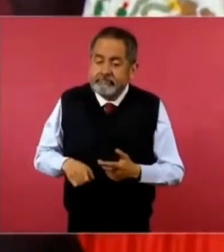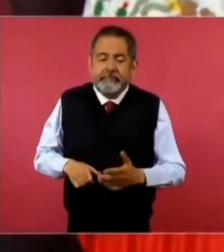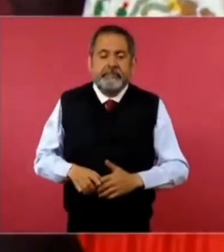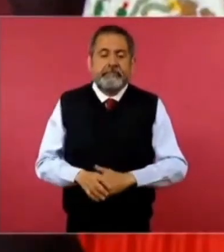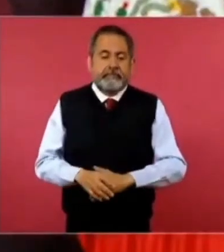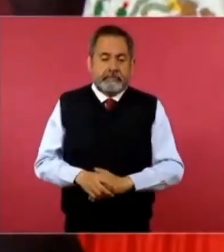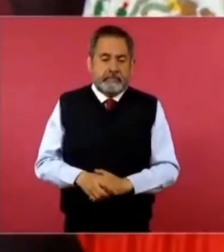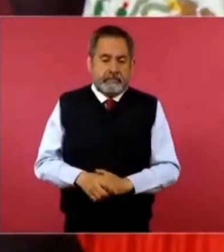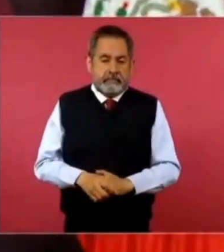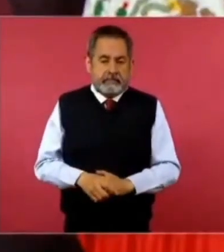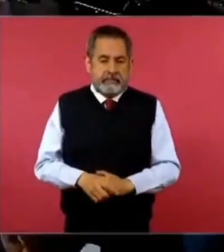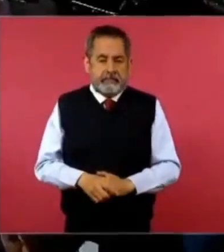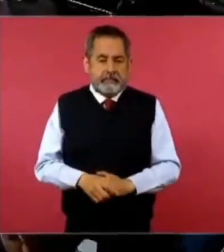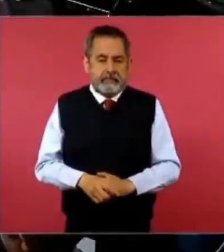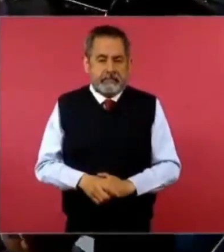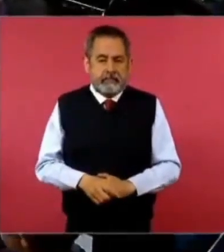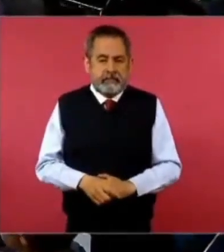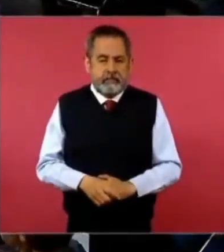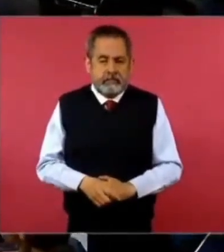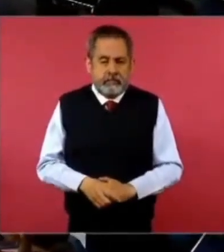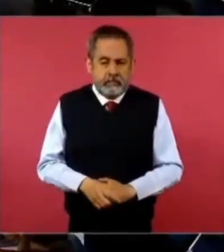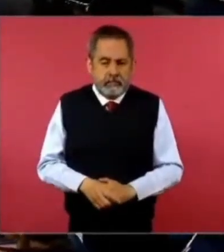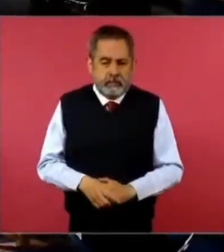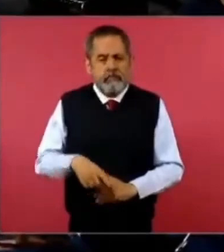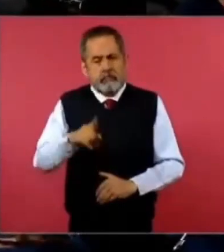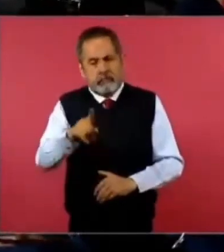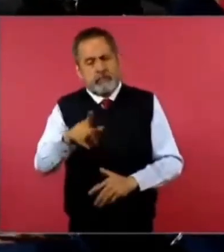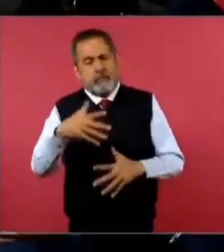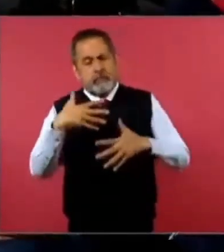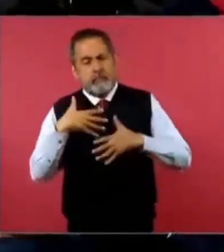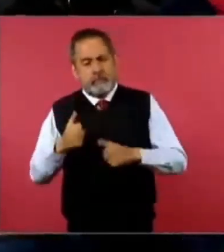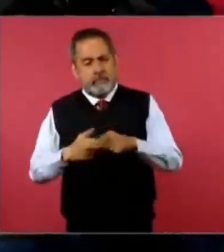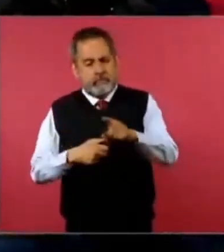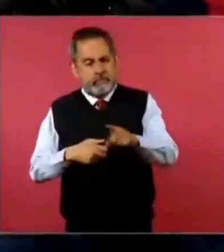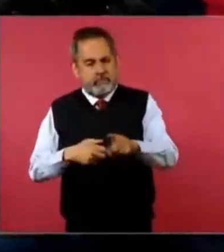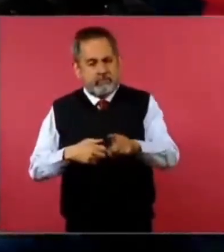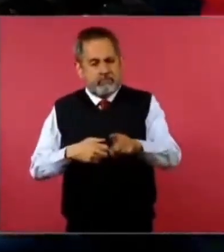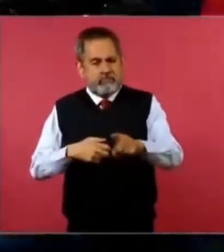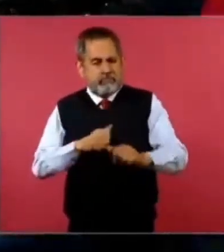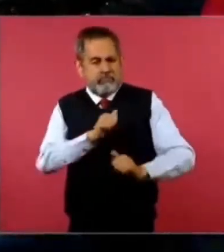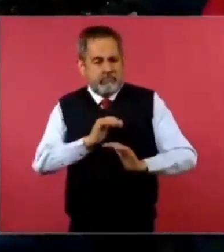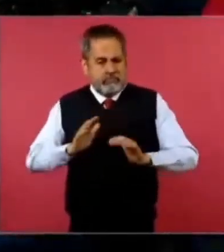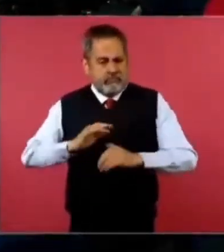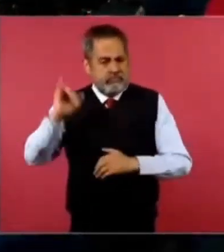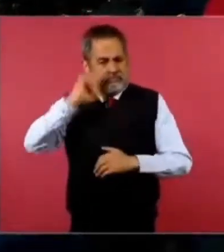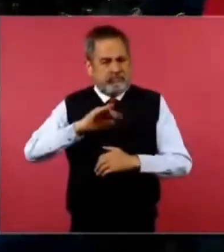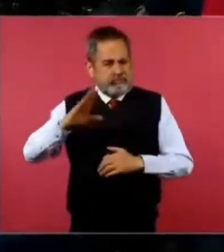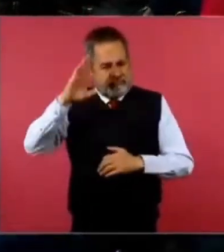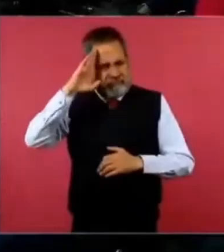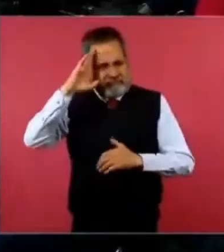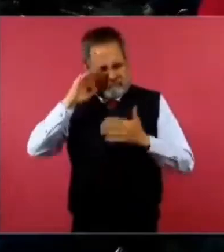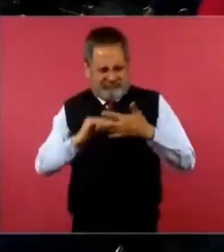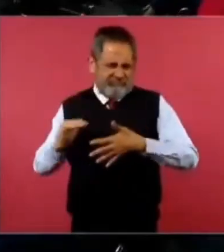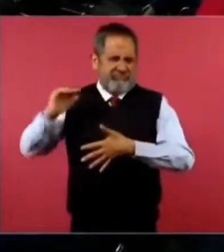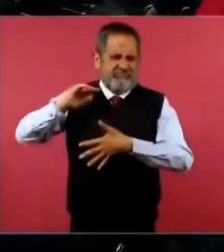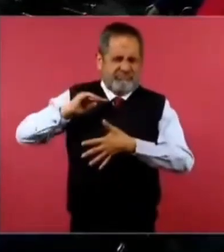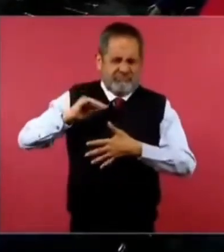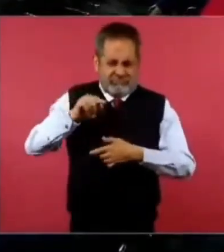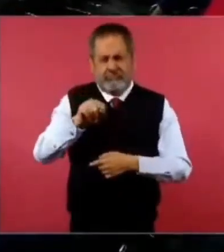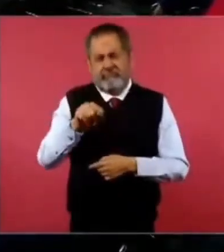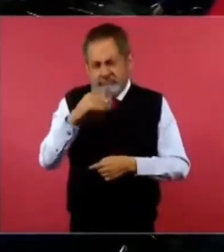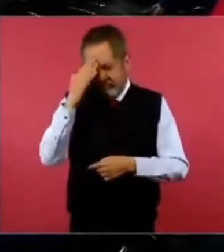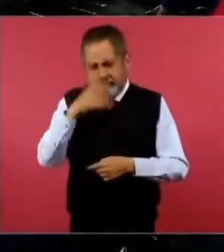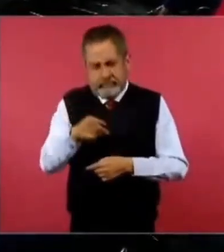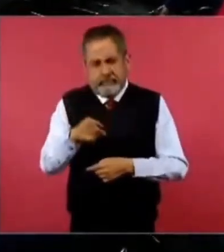Bueno, yo entiendo, usted es el jefe supremo de las Fuerzas Armadas y entiendo que en su